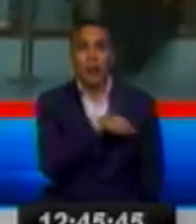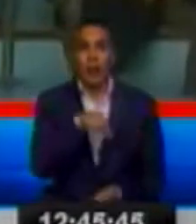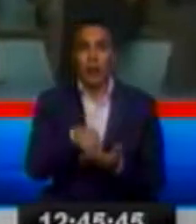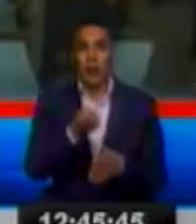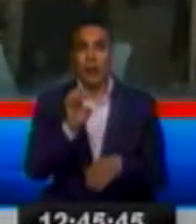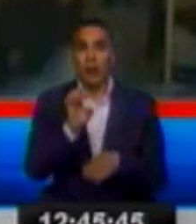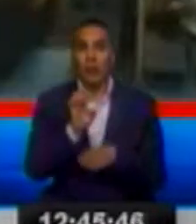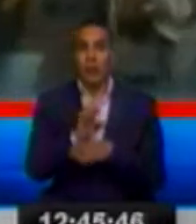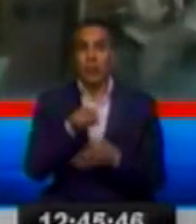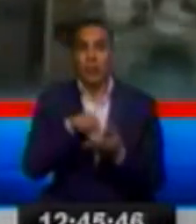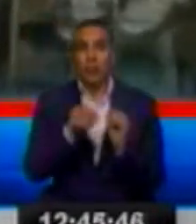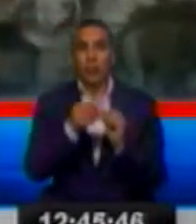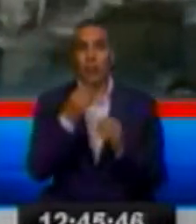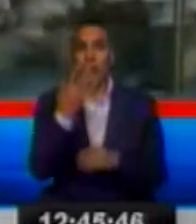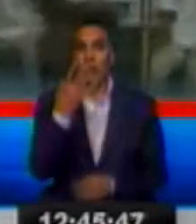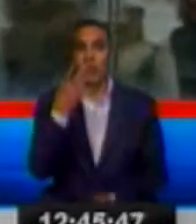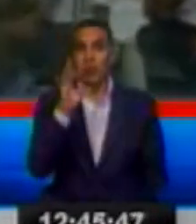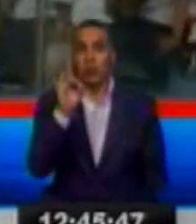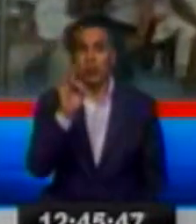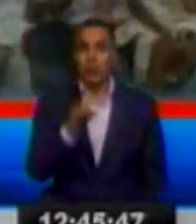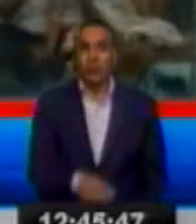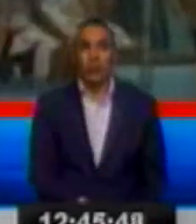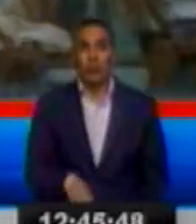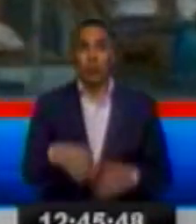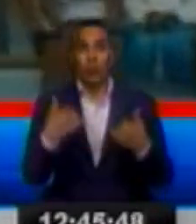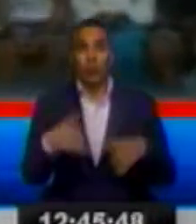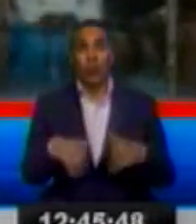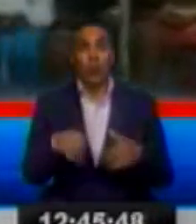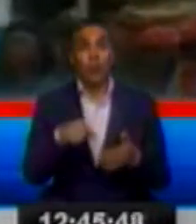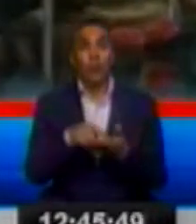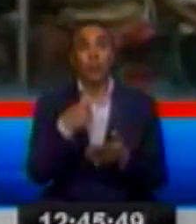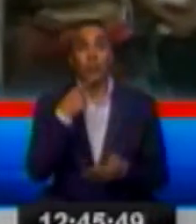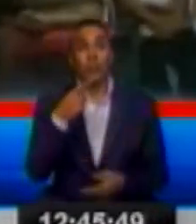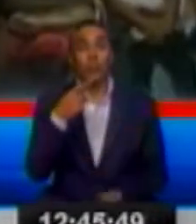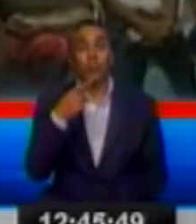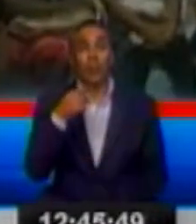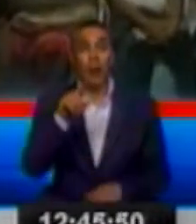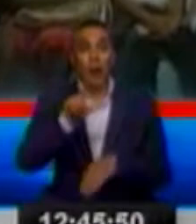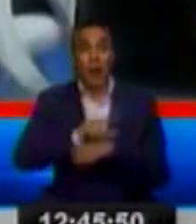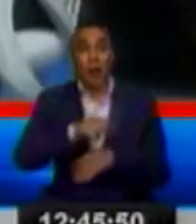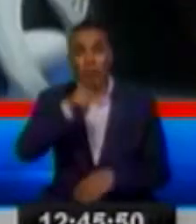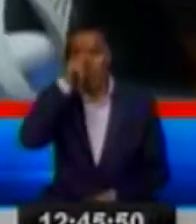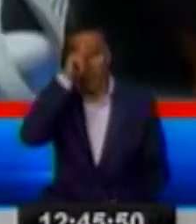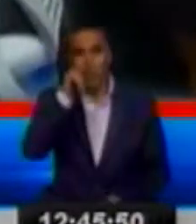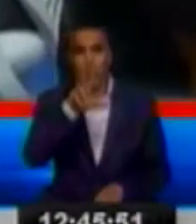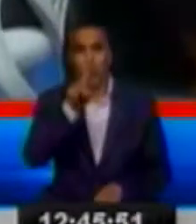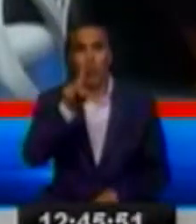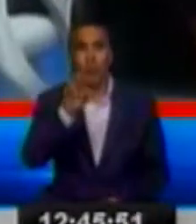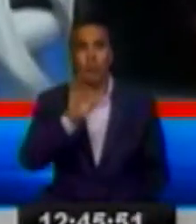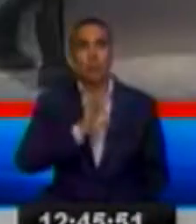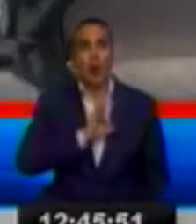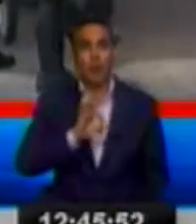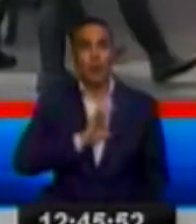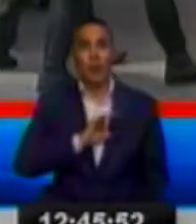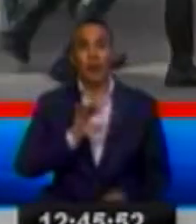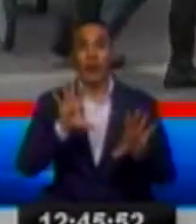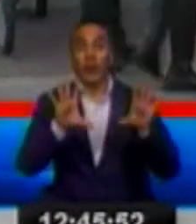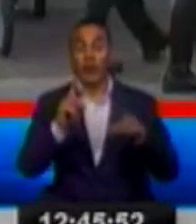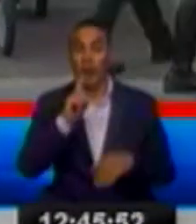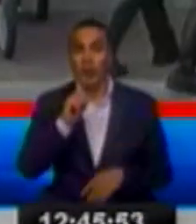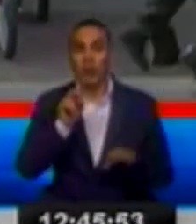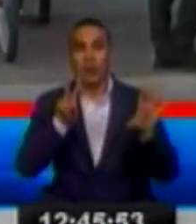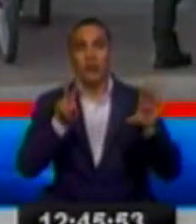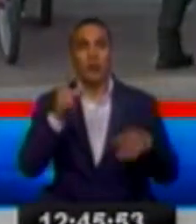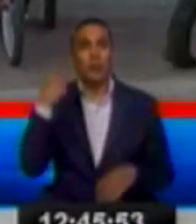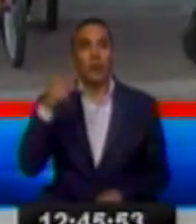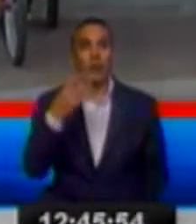en la edición número 18 de los Juegos Panamericanos en Lima cosechó 31 medallas, 10 de oro, 7 de plata